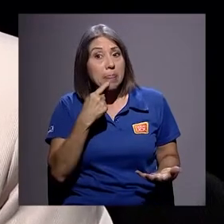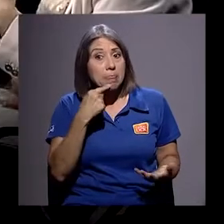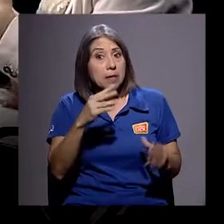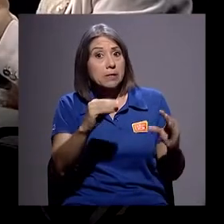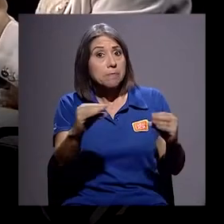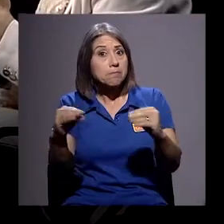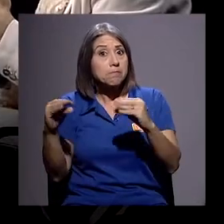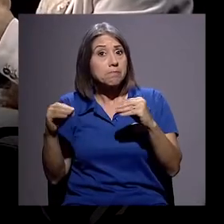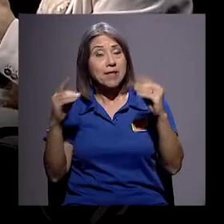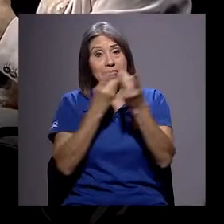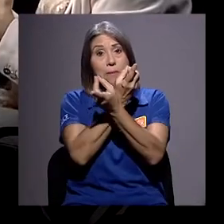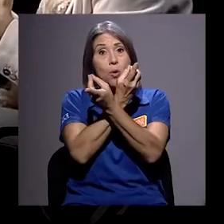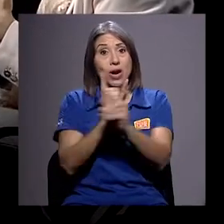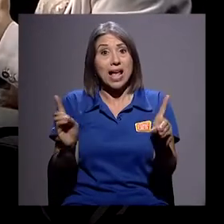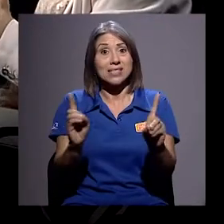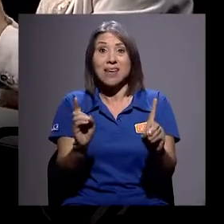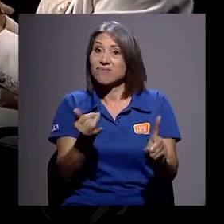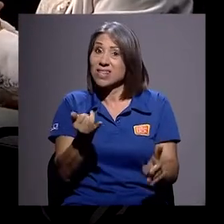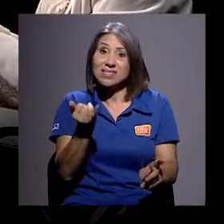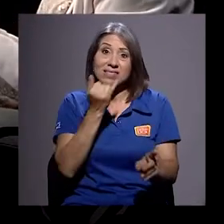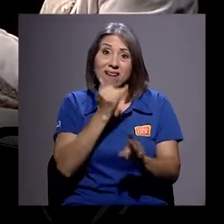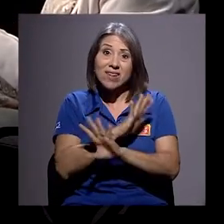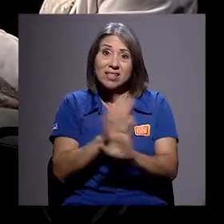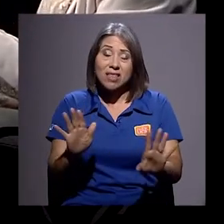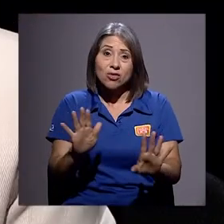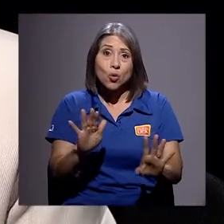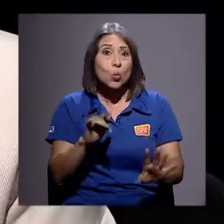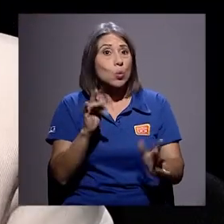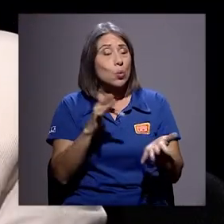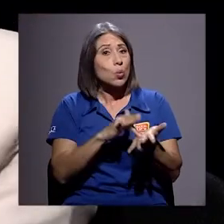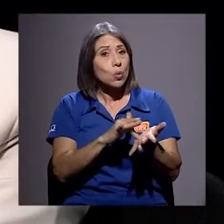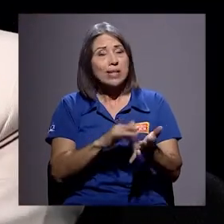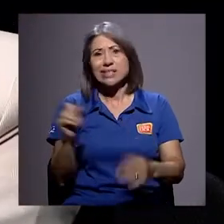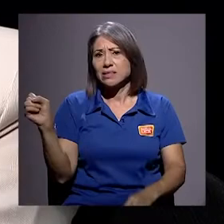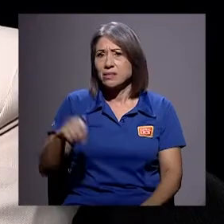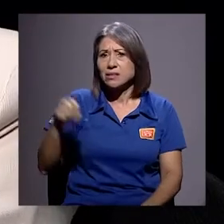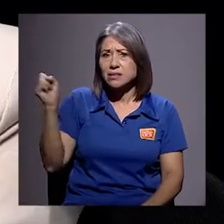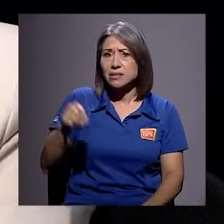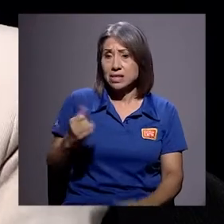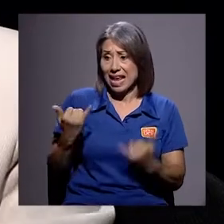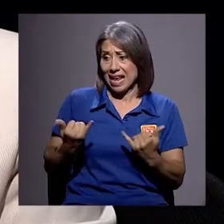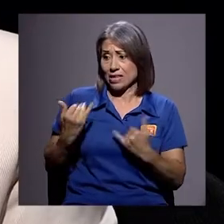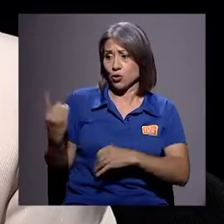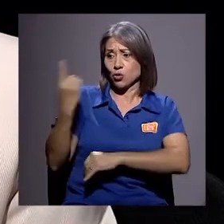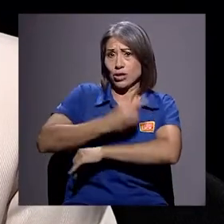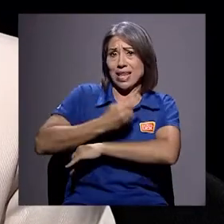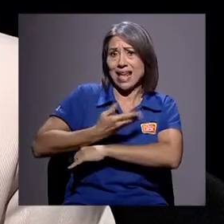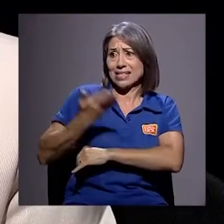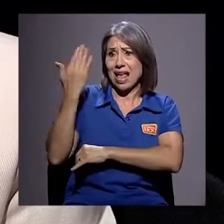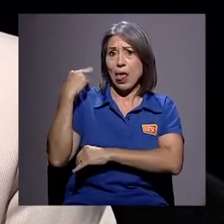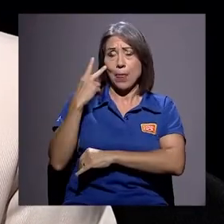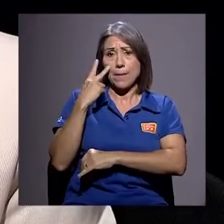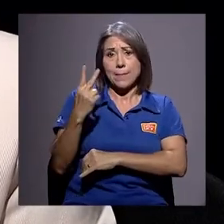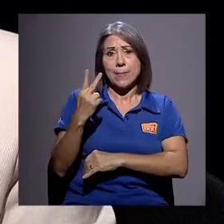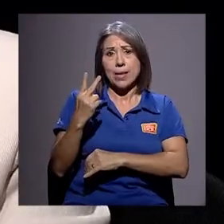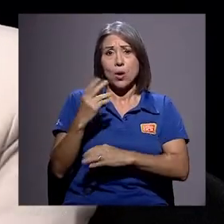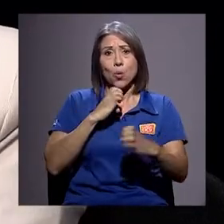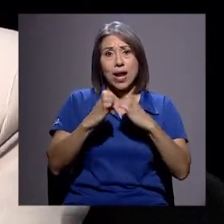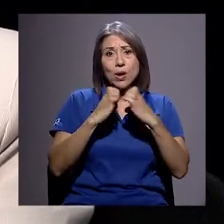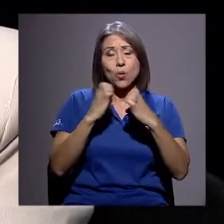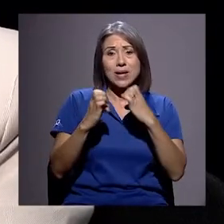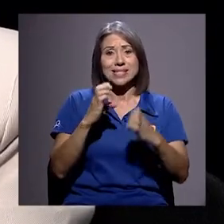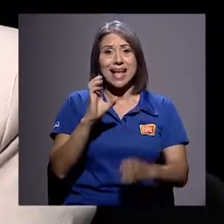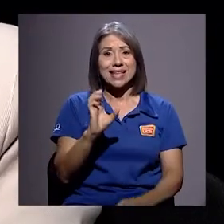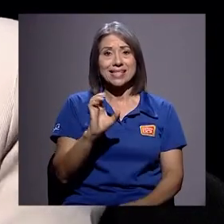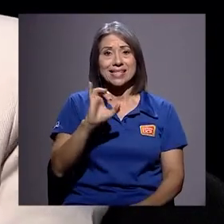nos está fallando es un grave daño así es por supuesto y bueno hoy en estos días salió una encuesta del tsjc que